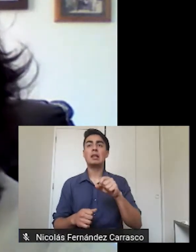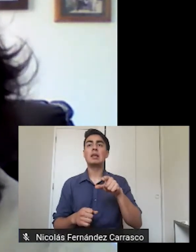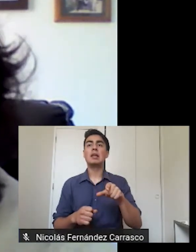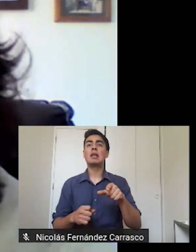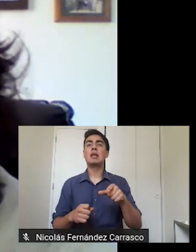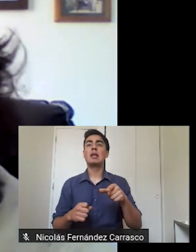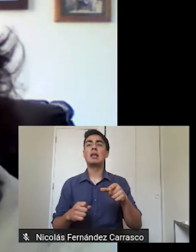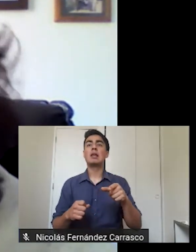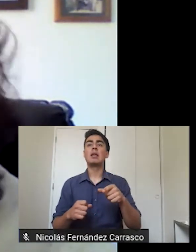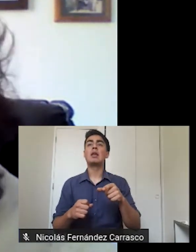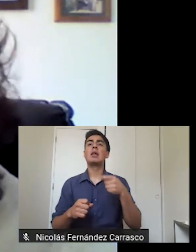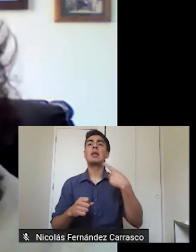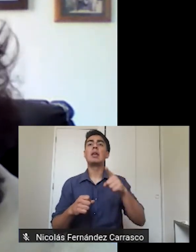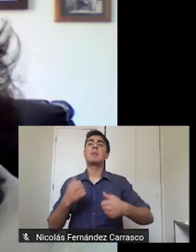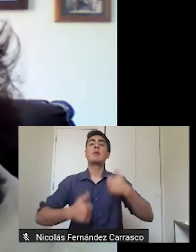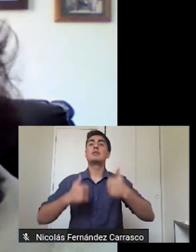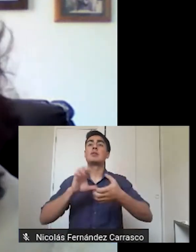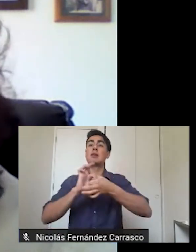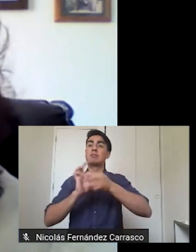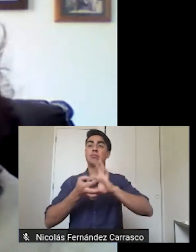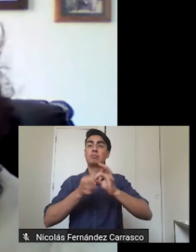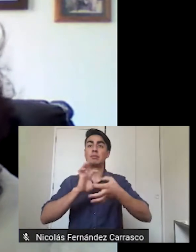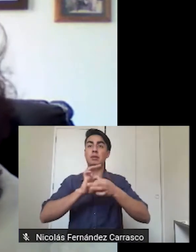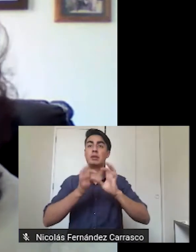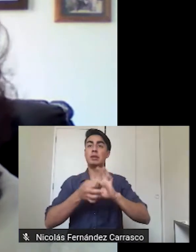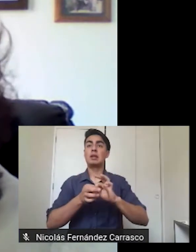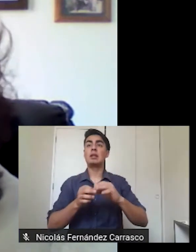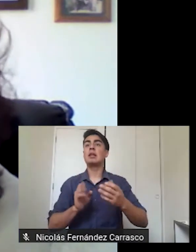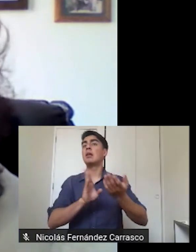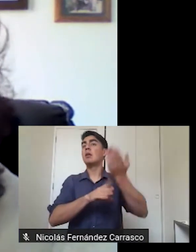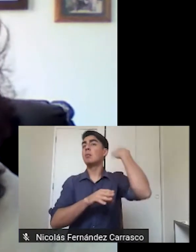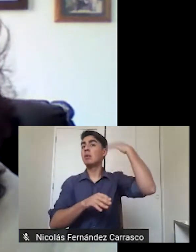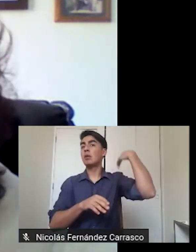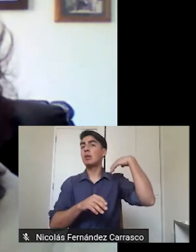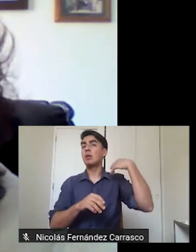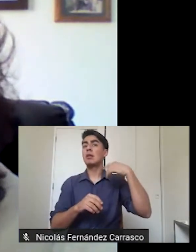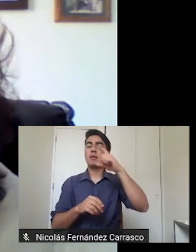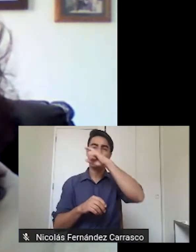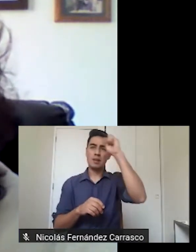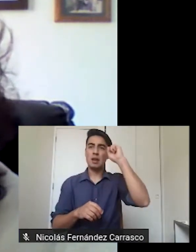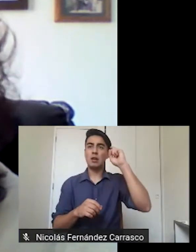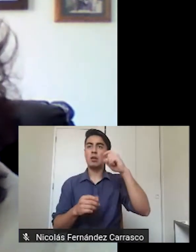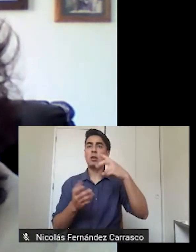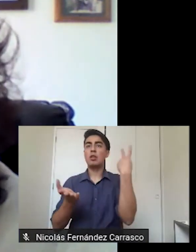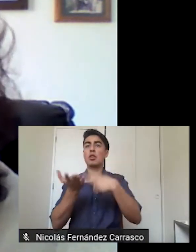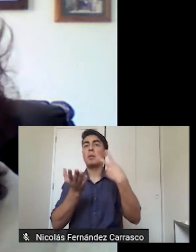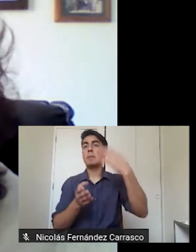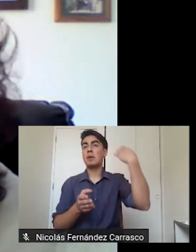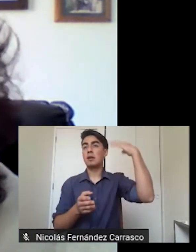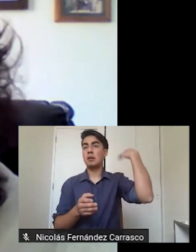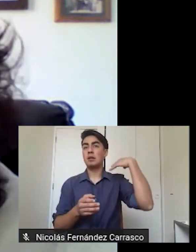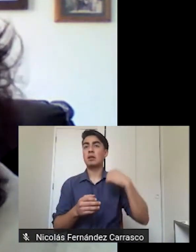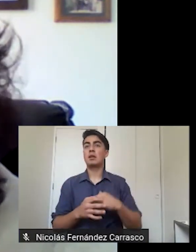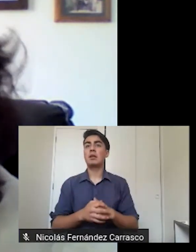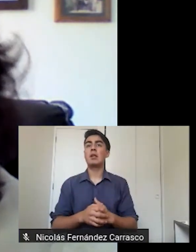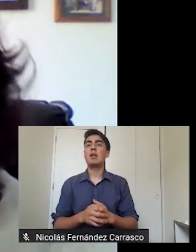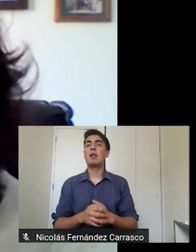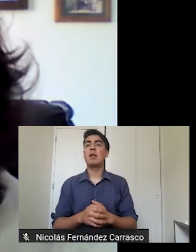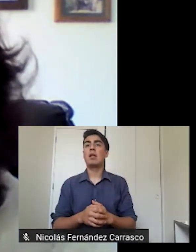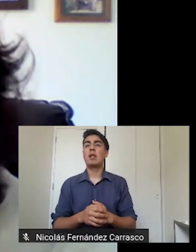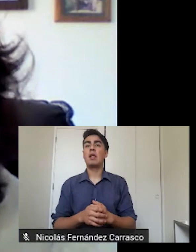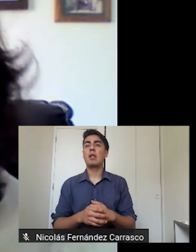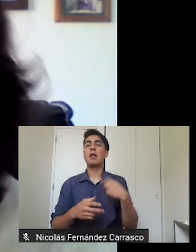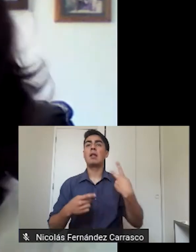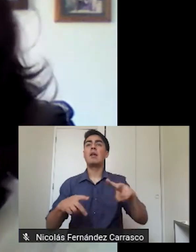olímpica que se unió al equipo ganador de la medalla de oro en los Juegos Olímpicos del verano de 2000 en Sydney, en el